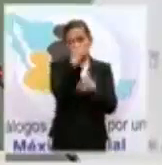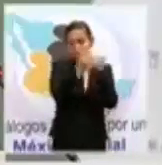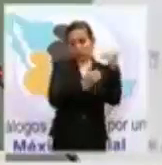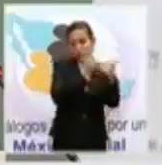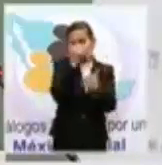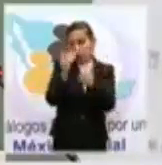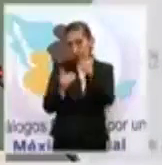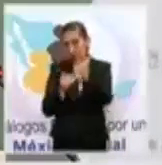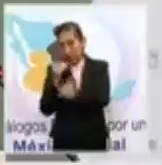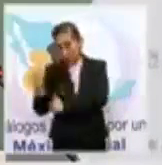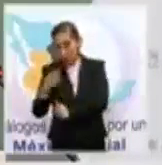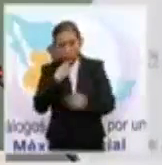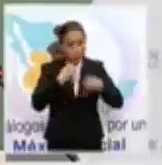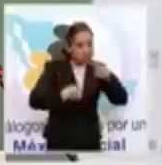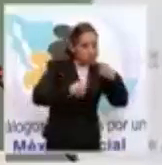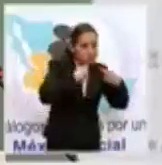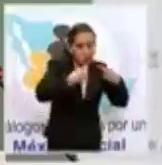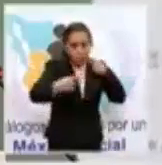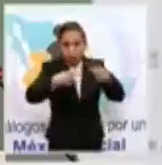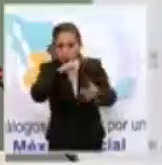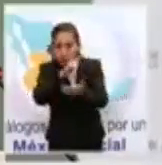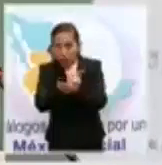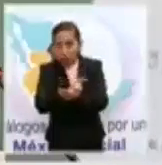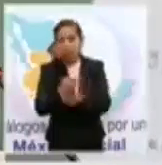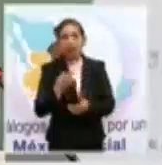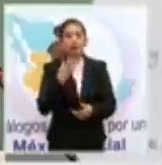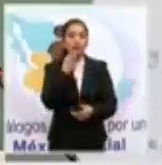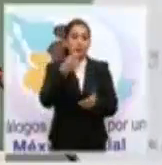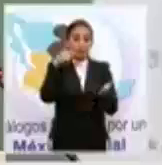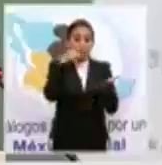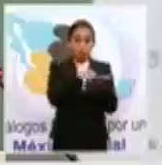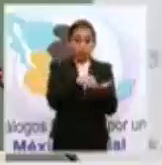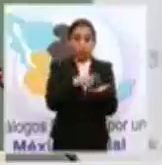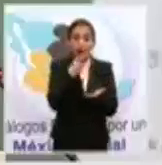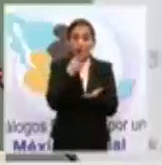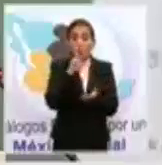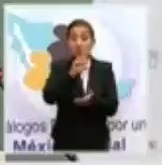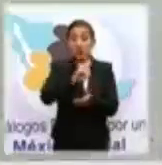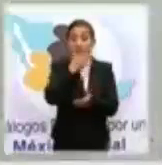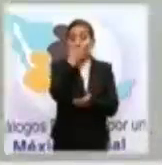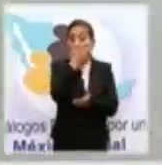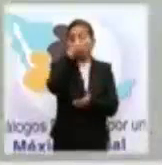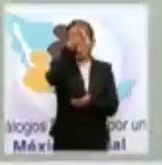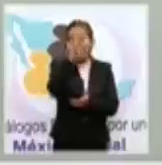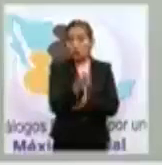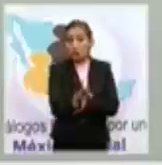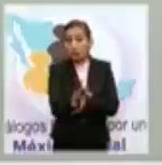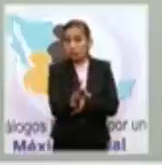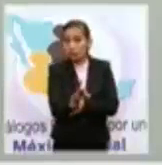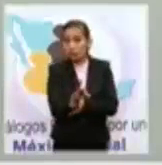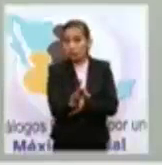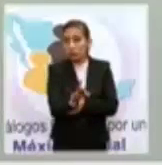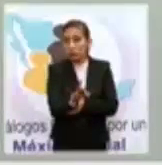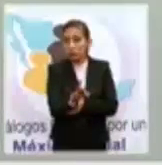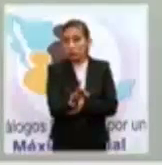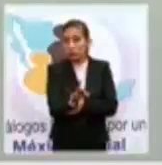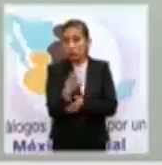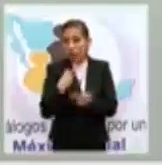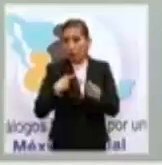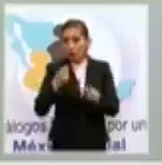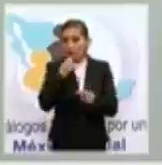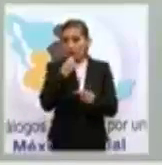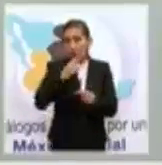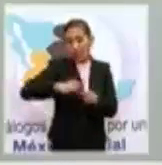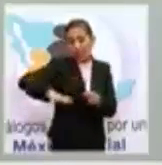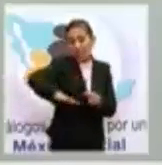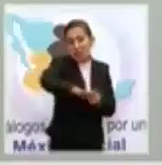proceso legislativo, estamos hablando de prácticamente el 38% de la población, de